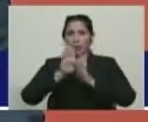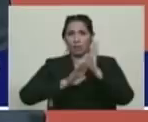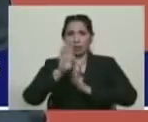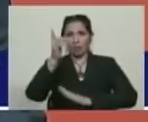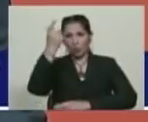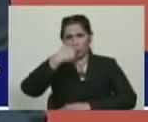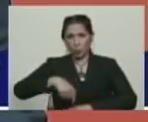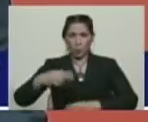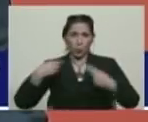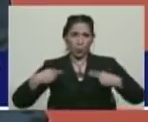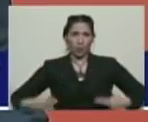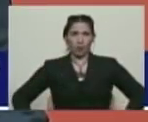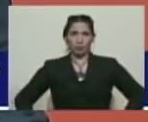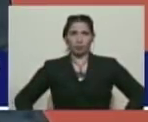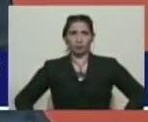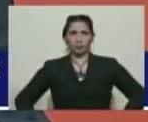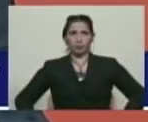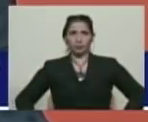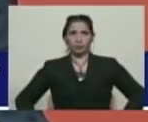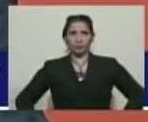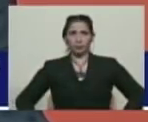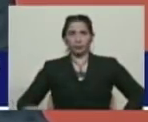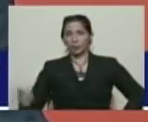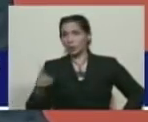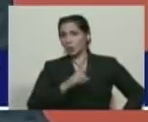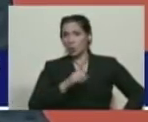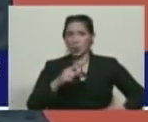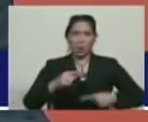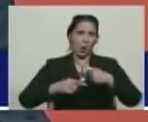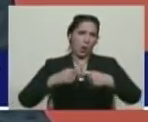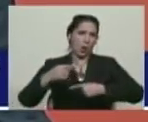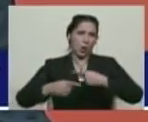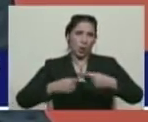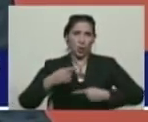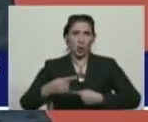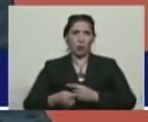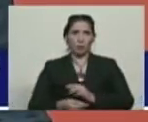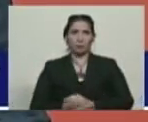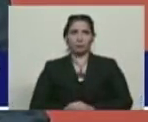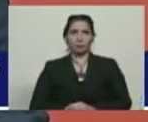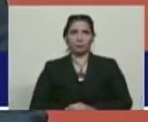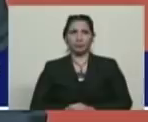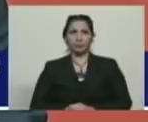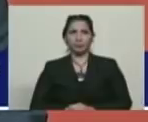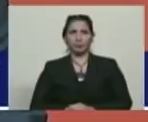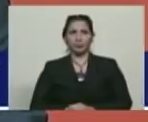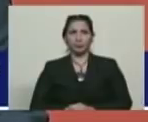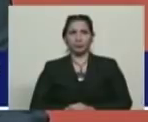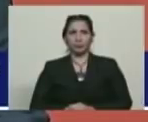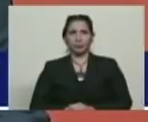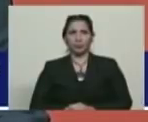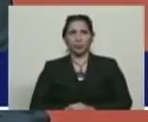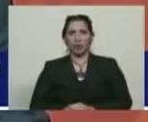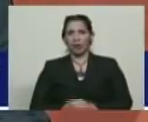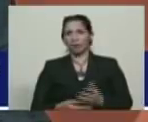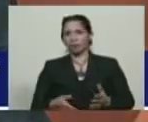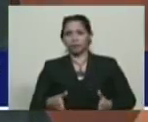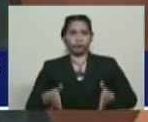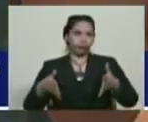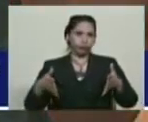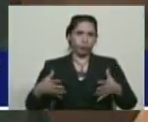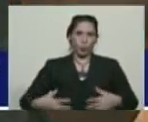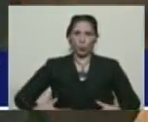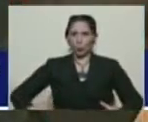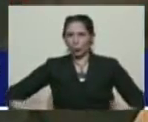humano no es la generación de capital o